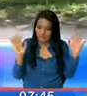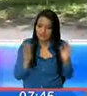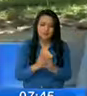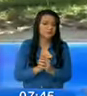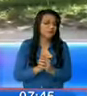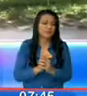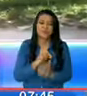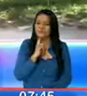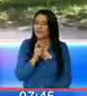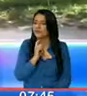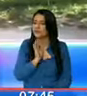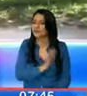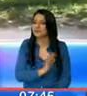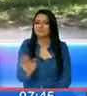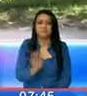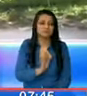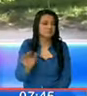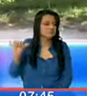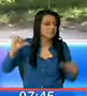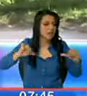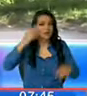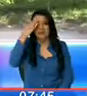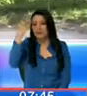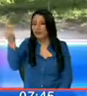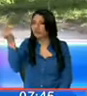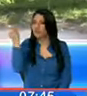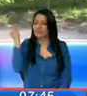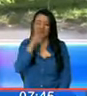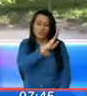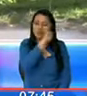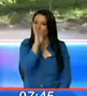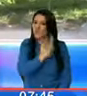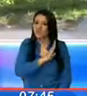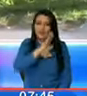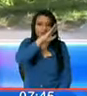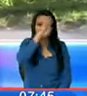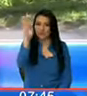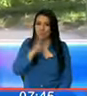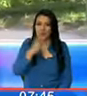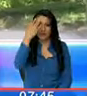fue, muy mal. Estoy, o sea,